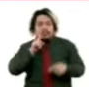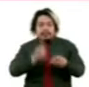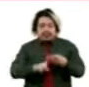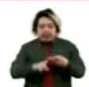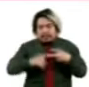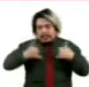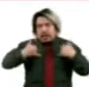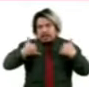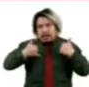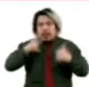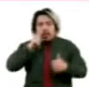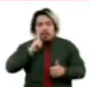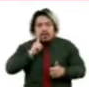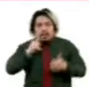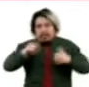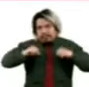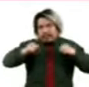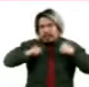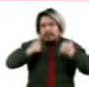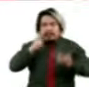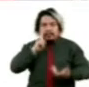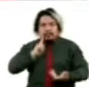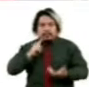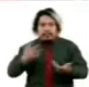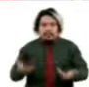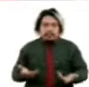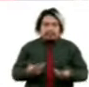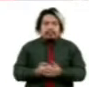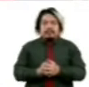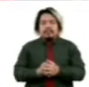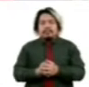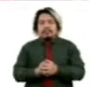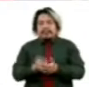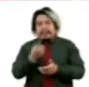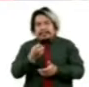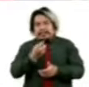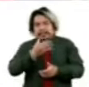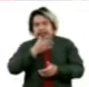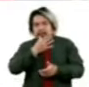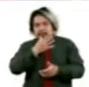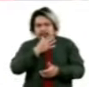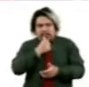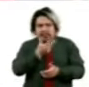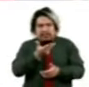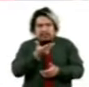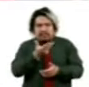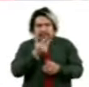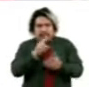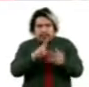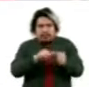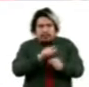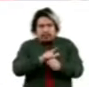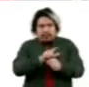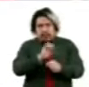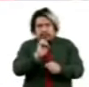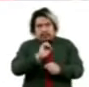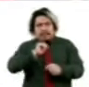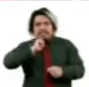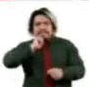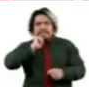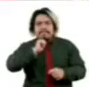las jovencitas, hacia las adolescentes. Eso no puede tolerarse. No